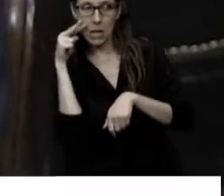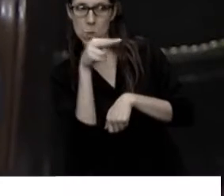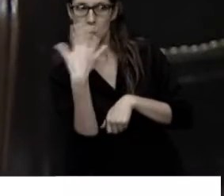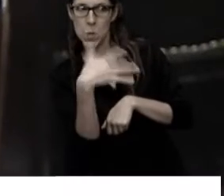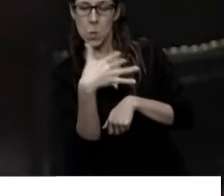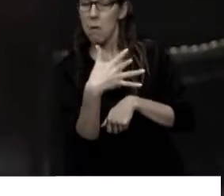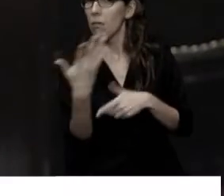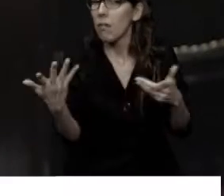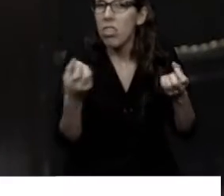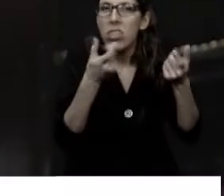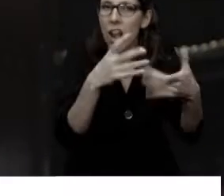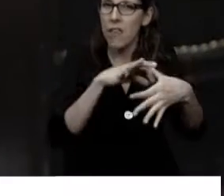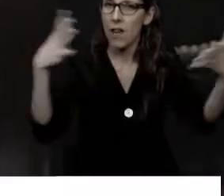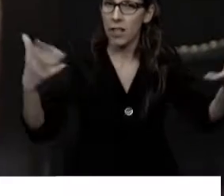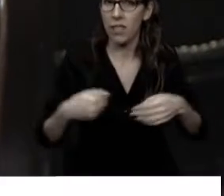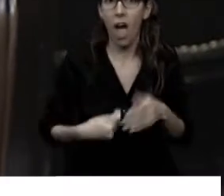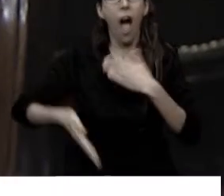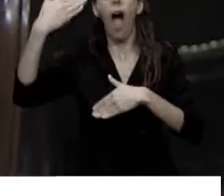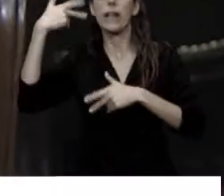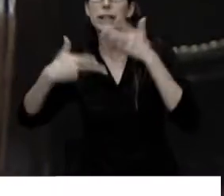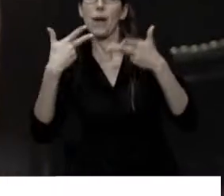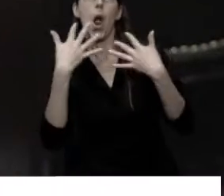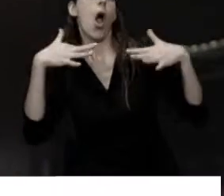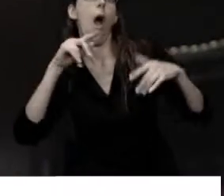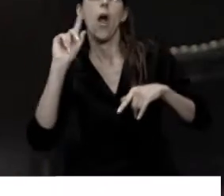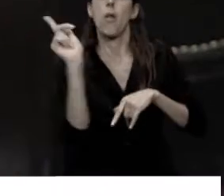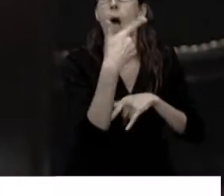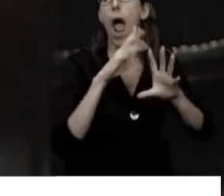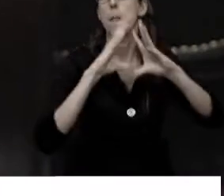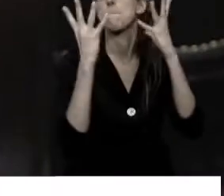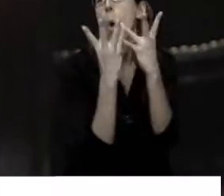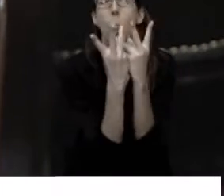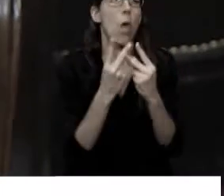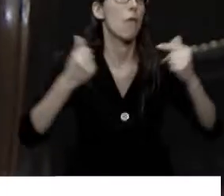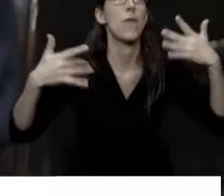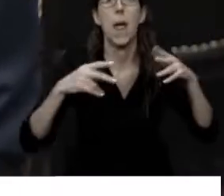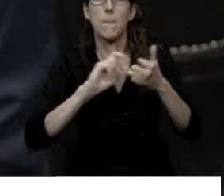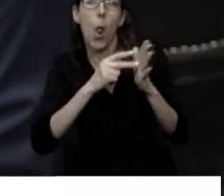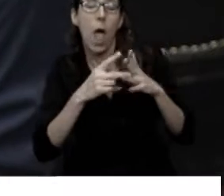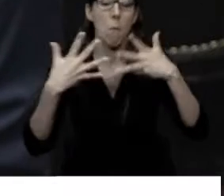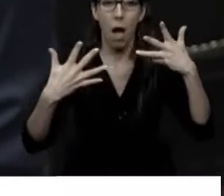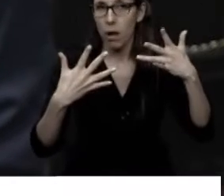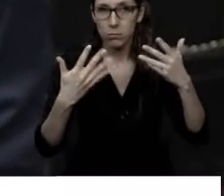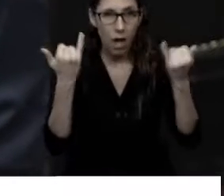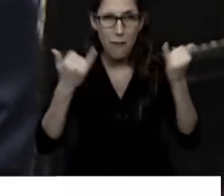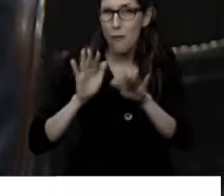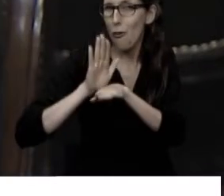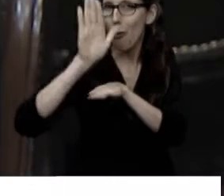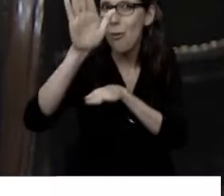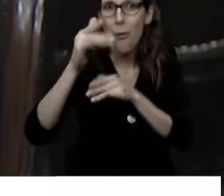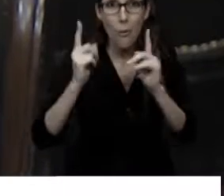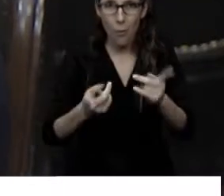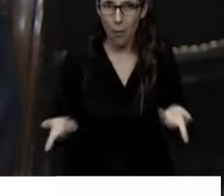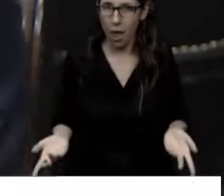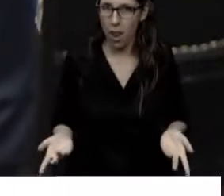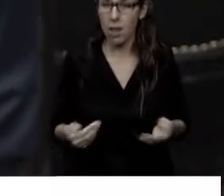libertad. Hablaron de apocalipsis y hoy, a pesar de las incertezas y dificultades, hay futuro. El